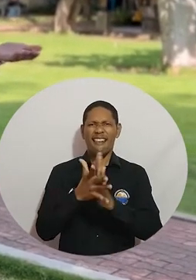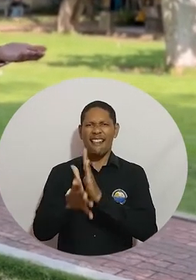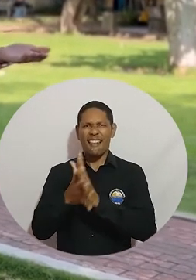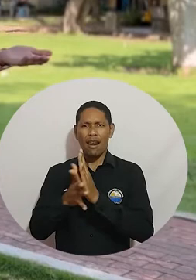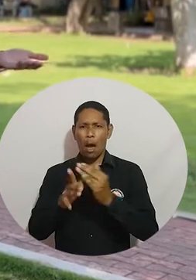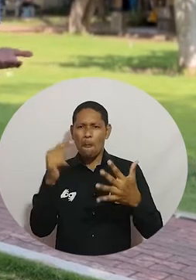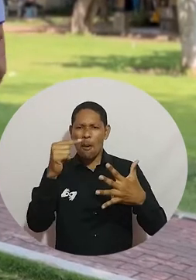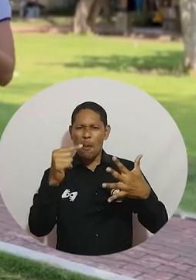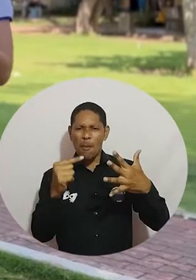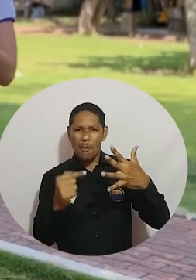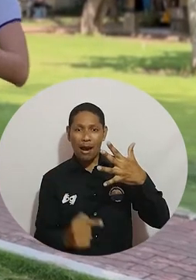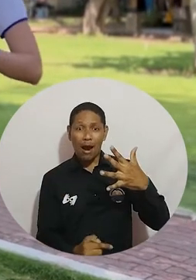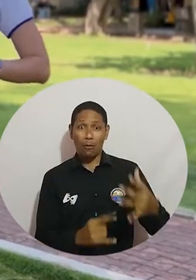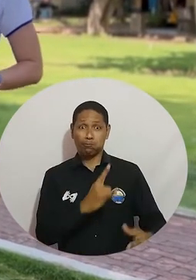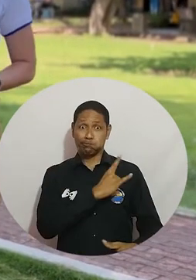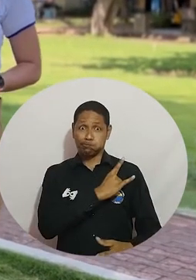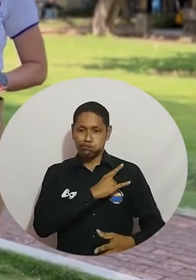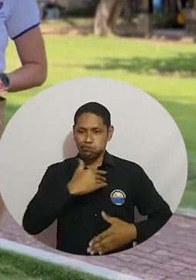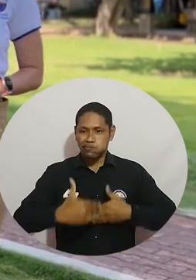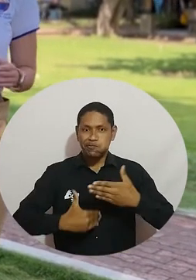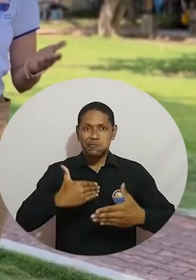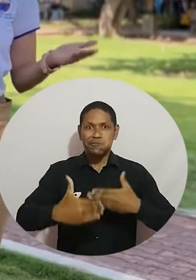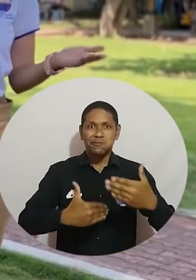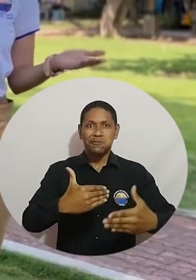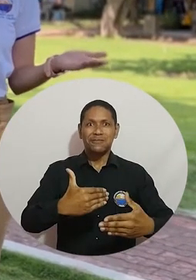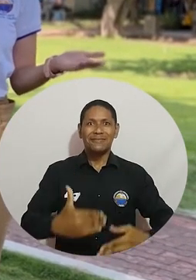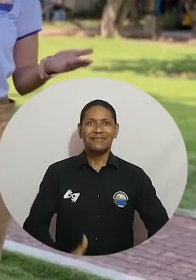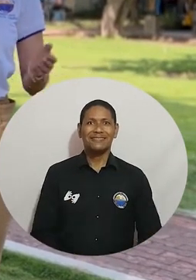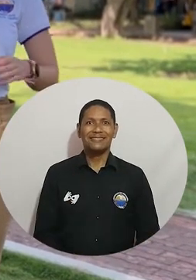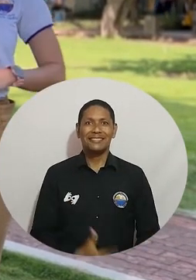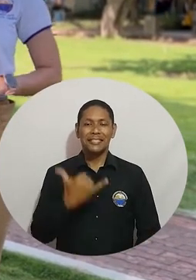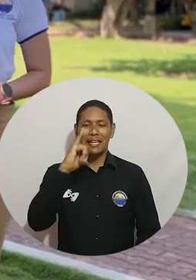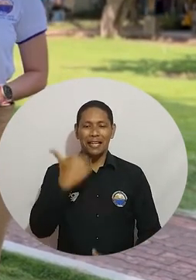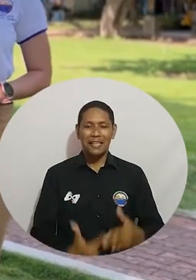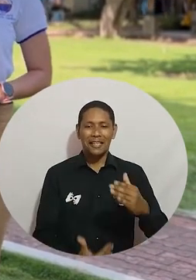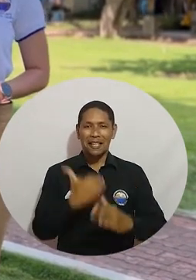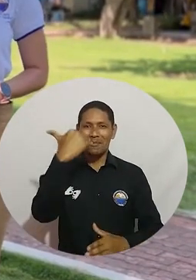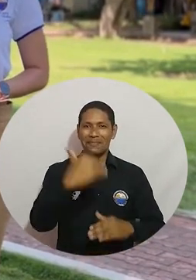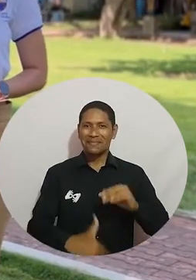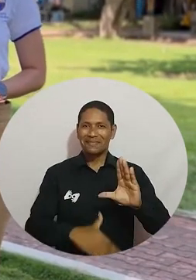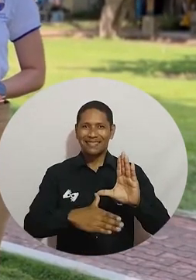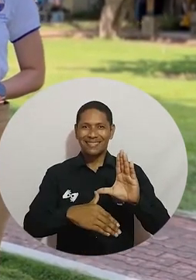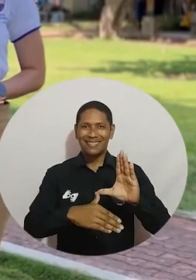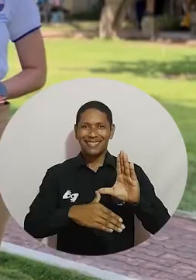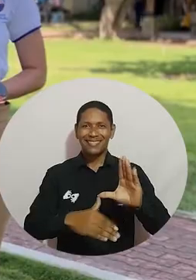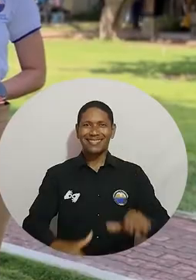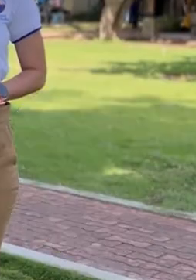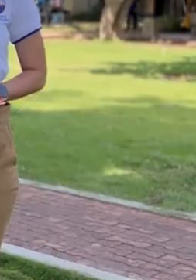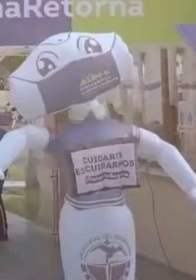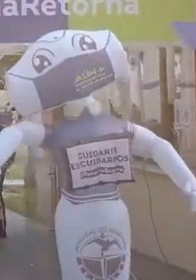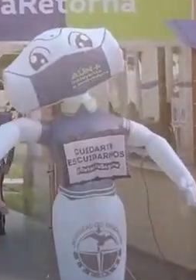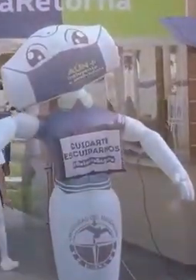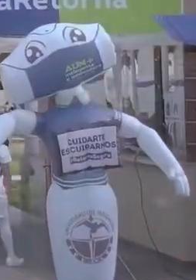para que conozcan detalles sobre el acontecer institucional de nuestra alma mater. Ya comienza El Campus